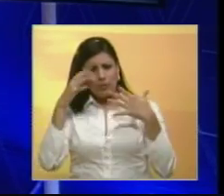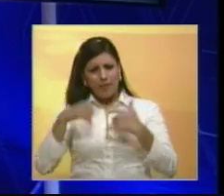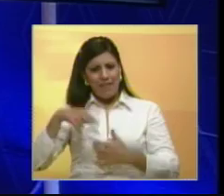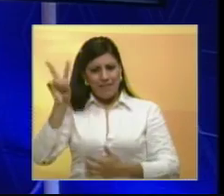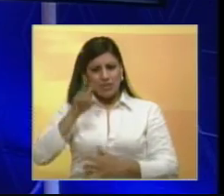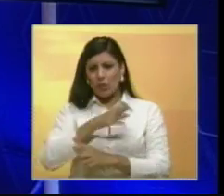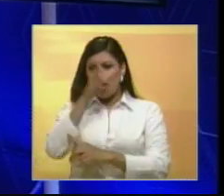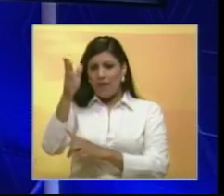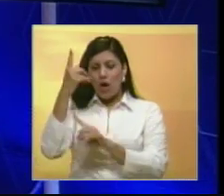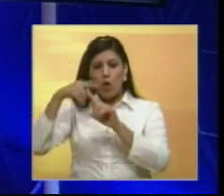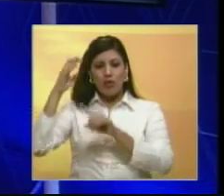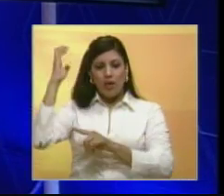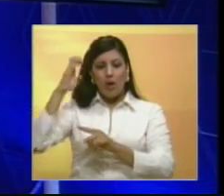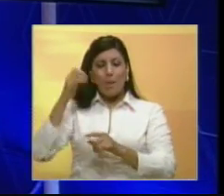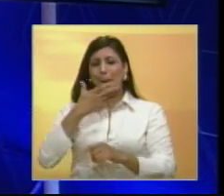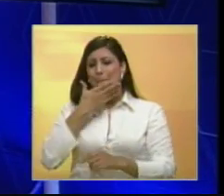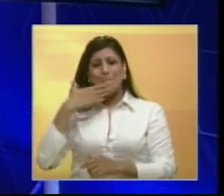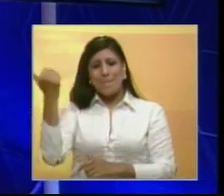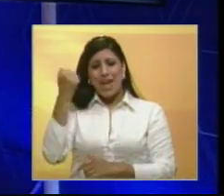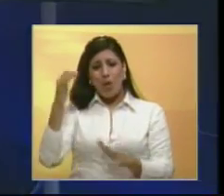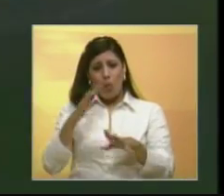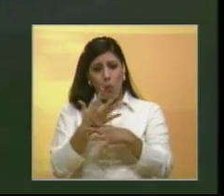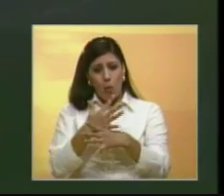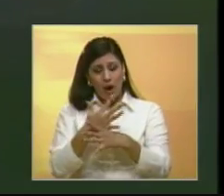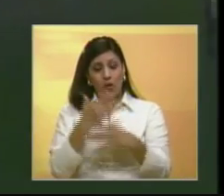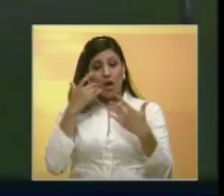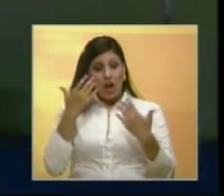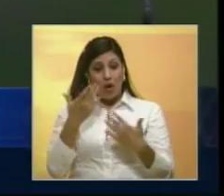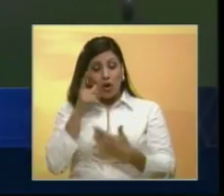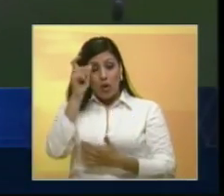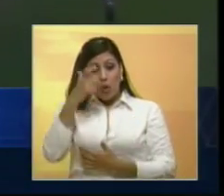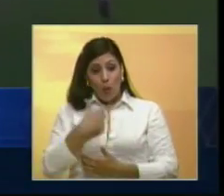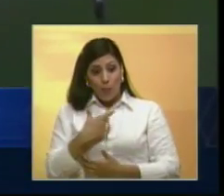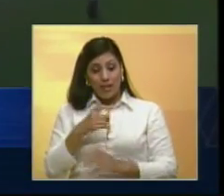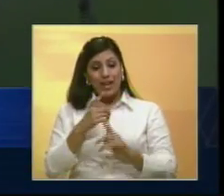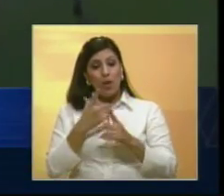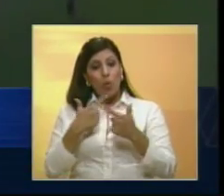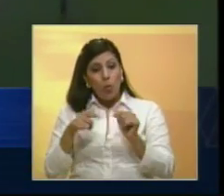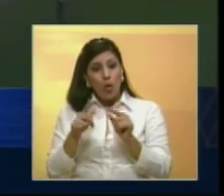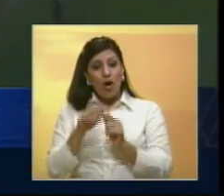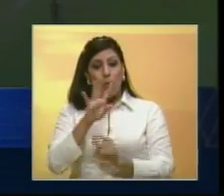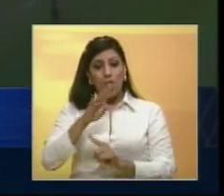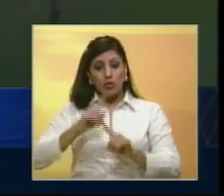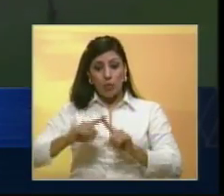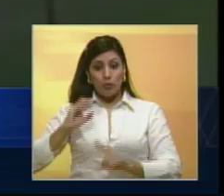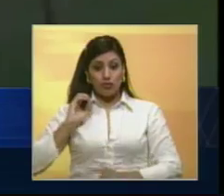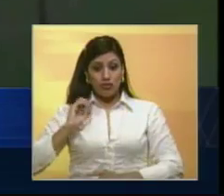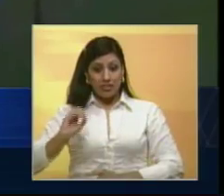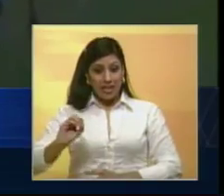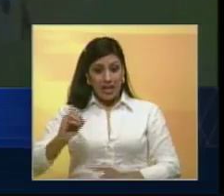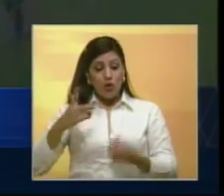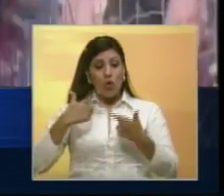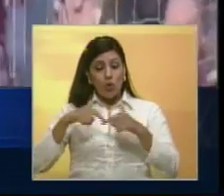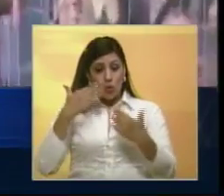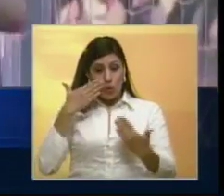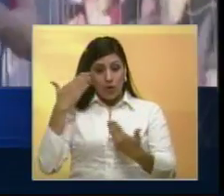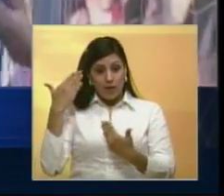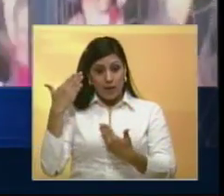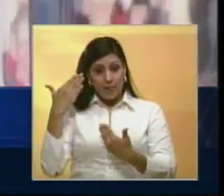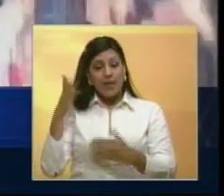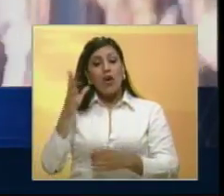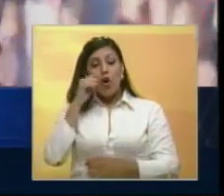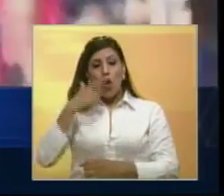Rincón marcaron en Europa. Rincón fue parte de la goleada del Genoa al Palermo de 4-0 en el estadio Luigi Ferraris.